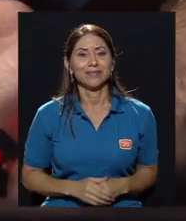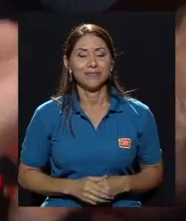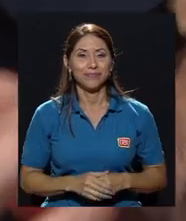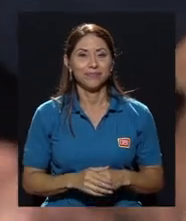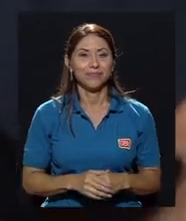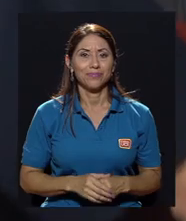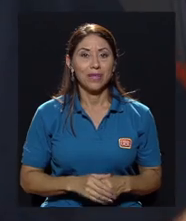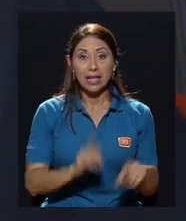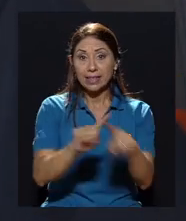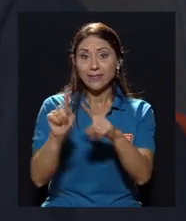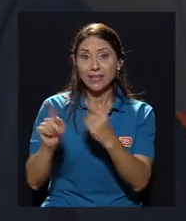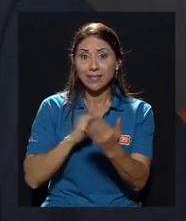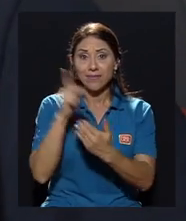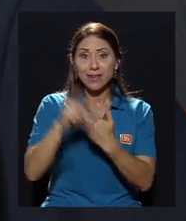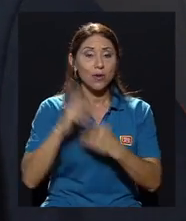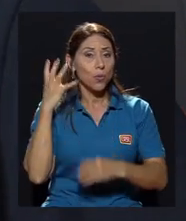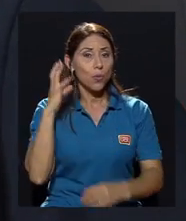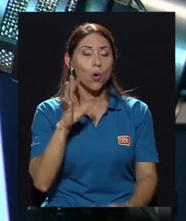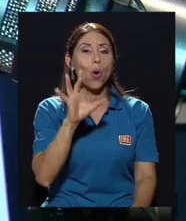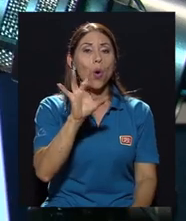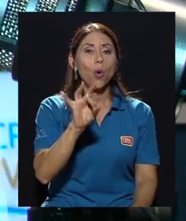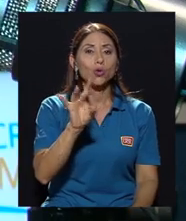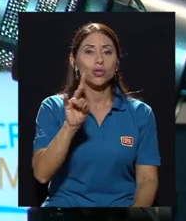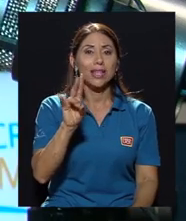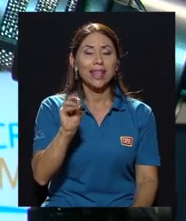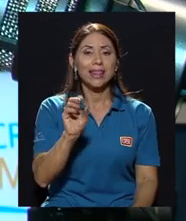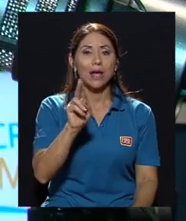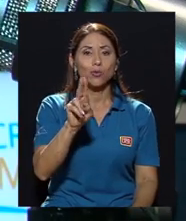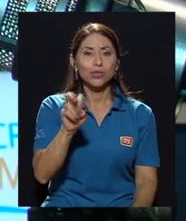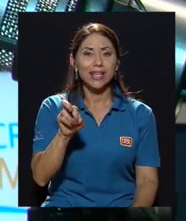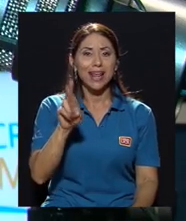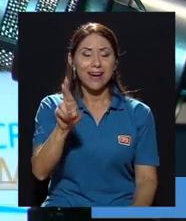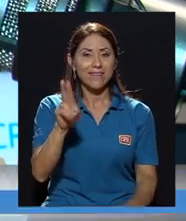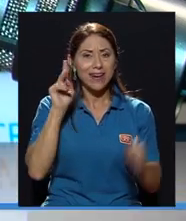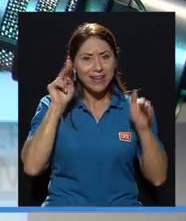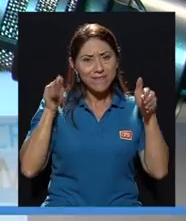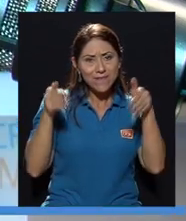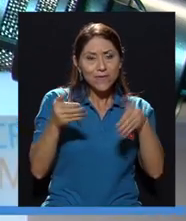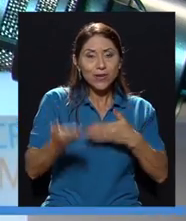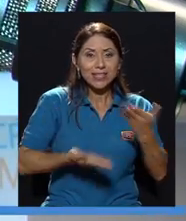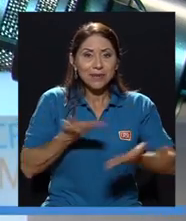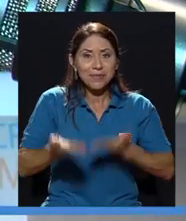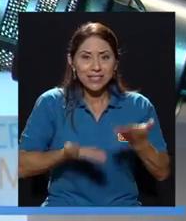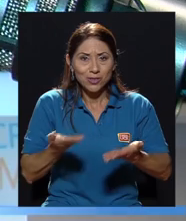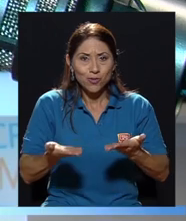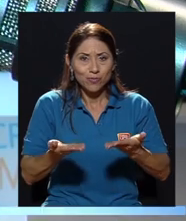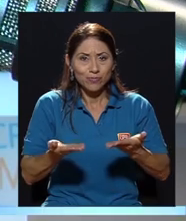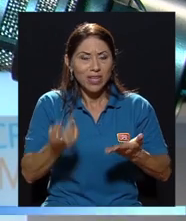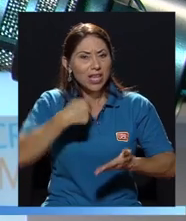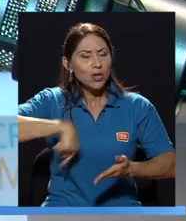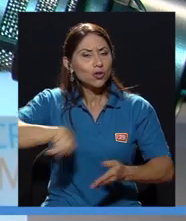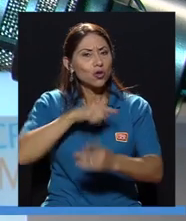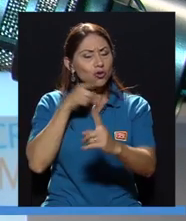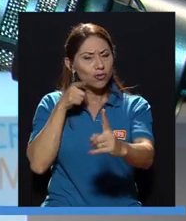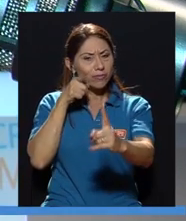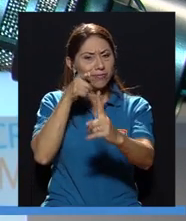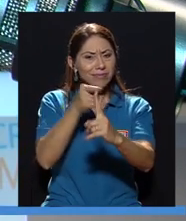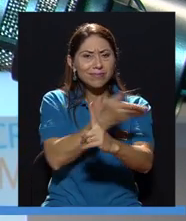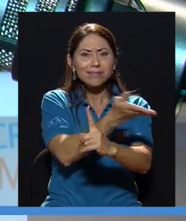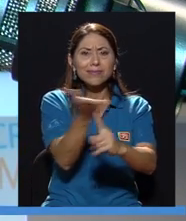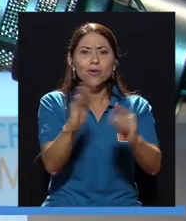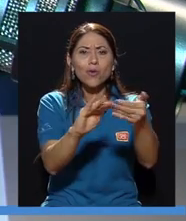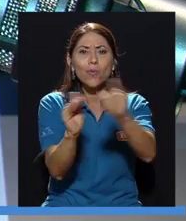aire. Los programas de la emisora 870 UCR tienen un enfoque de servicio y la audiencia a la cual